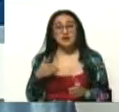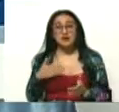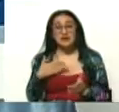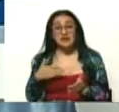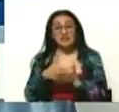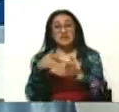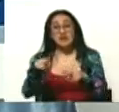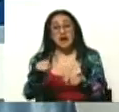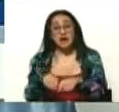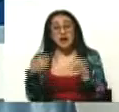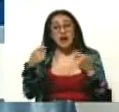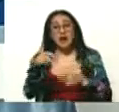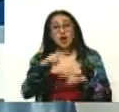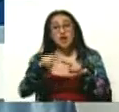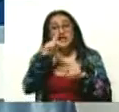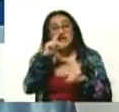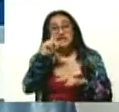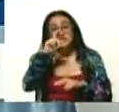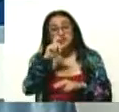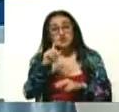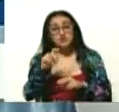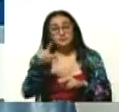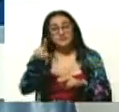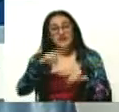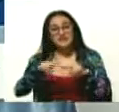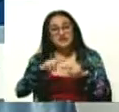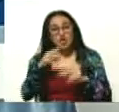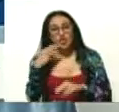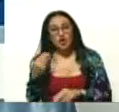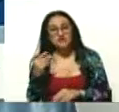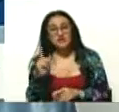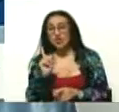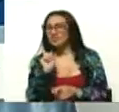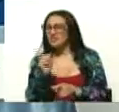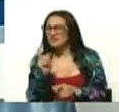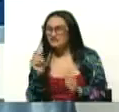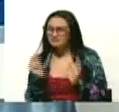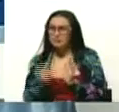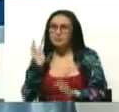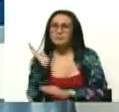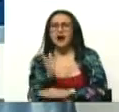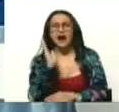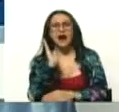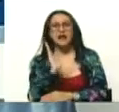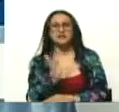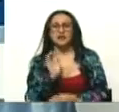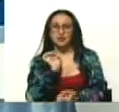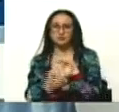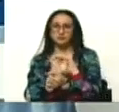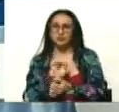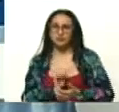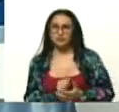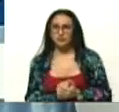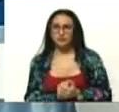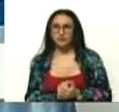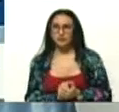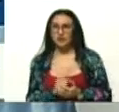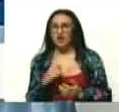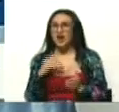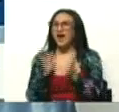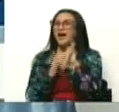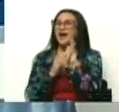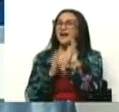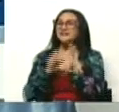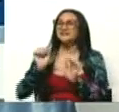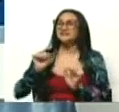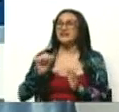niños, niñas y adolescentes sean implacablemente y severamente sancionados y castigados. No aplaudidos porque